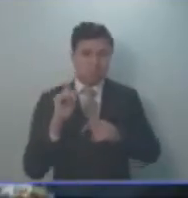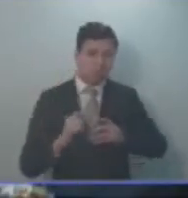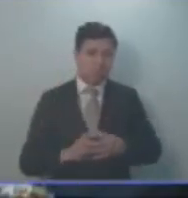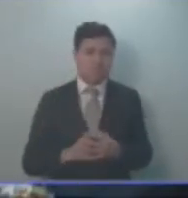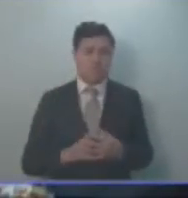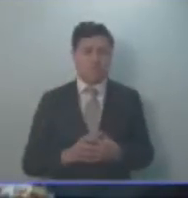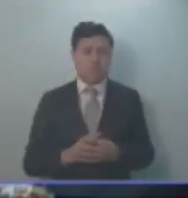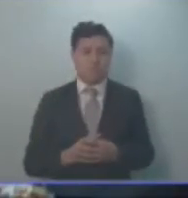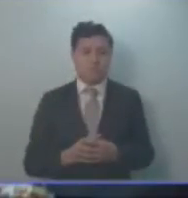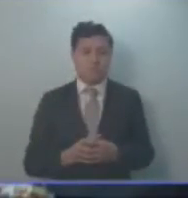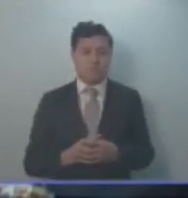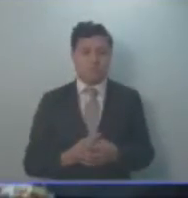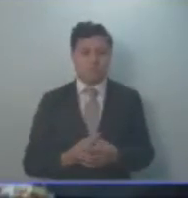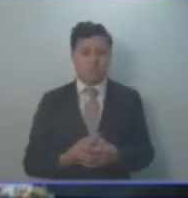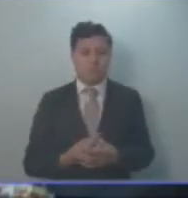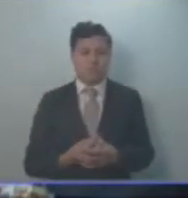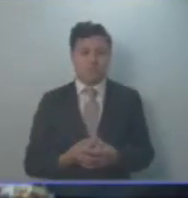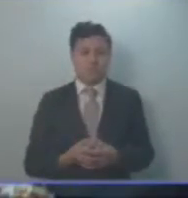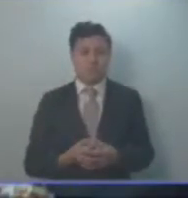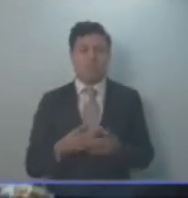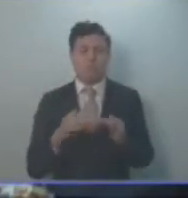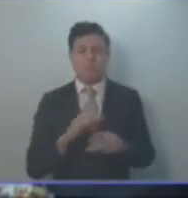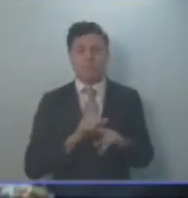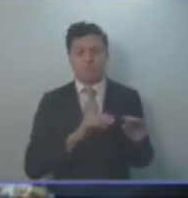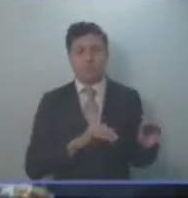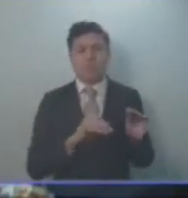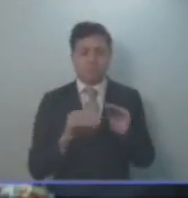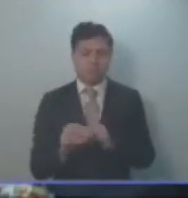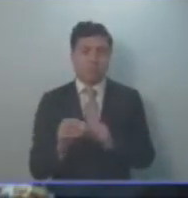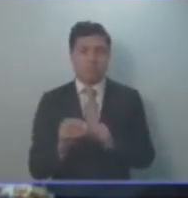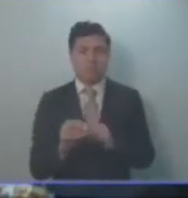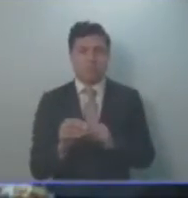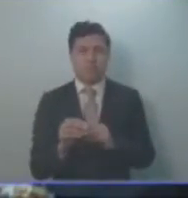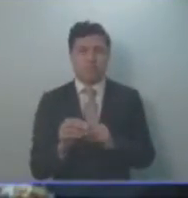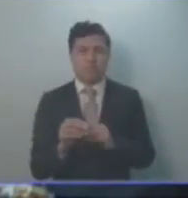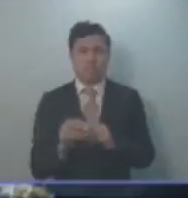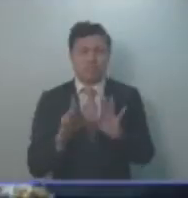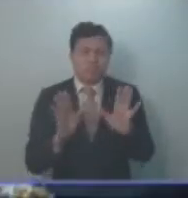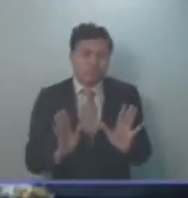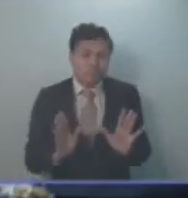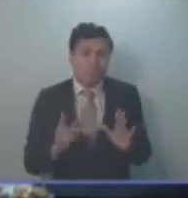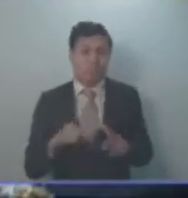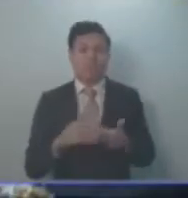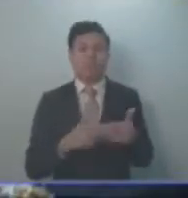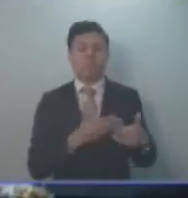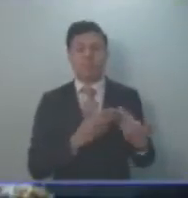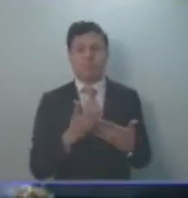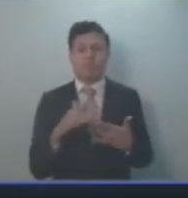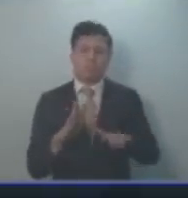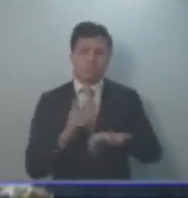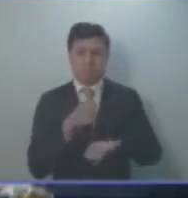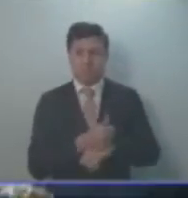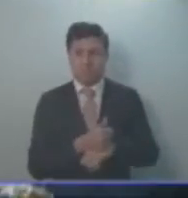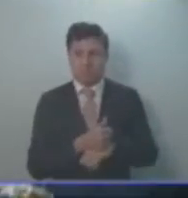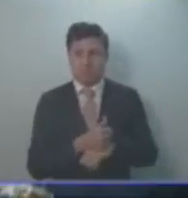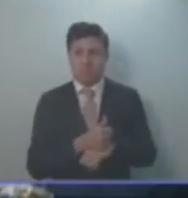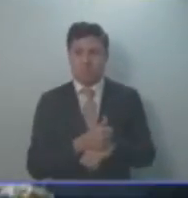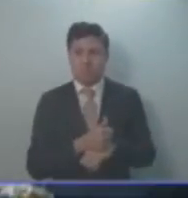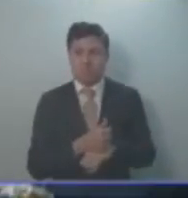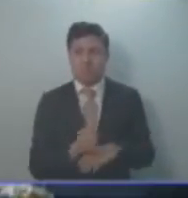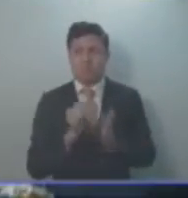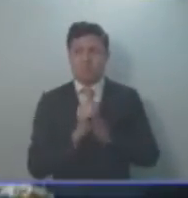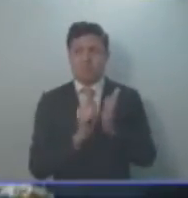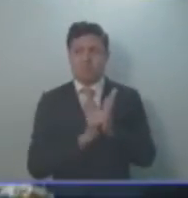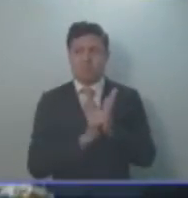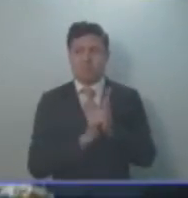concluido el tratamiento médico respectivo, salvo las causales establecidas en el